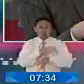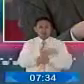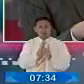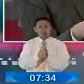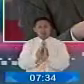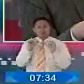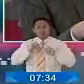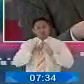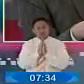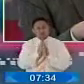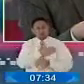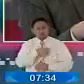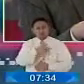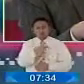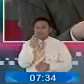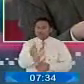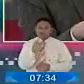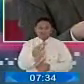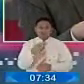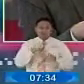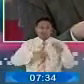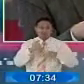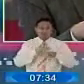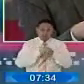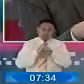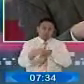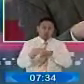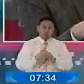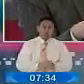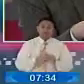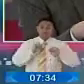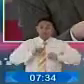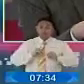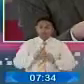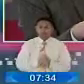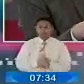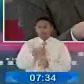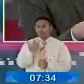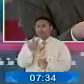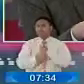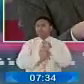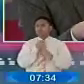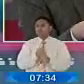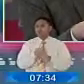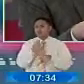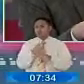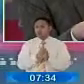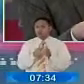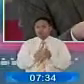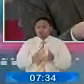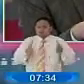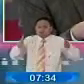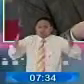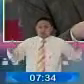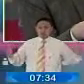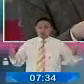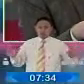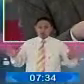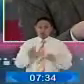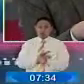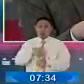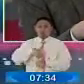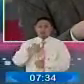insistencia, más que aceleremos esto. Obviamente tenemos que hacerlo, va a tomar unos 3 años la ampliación de manera completa, porque los